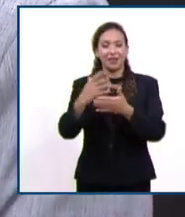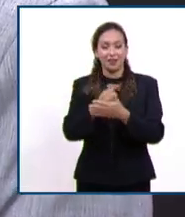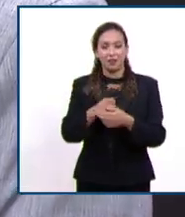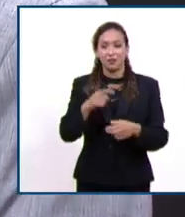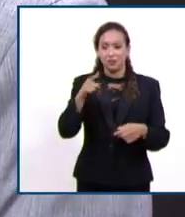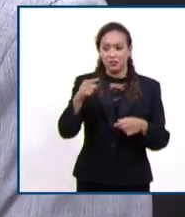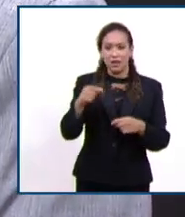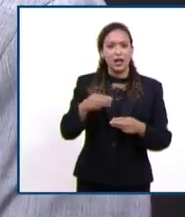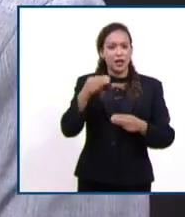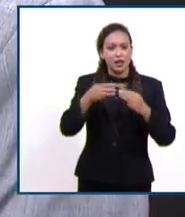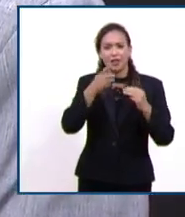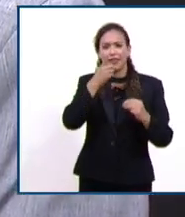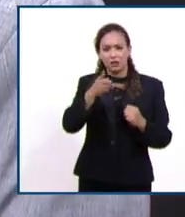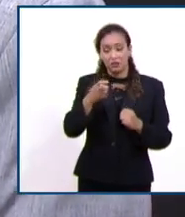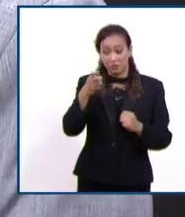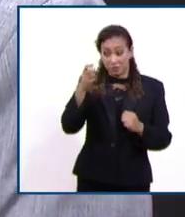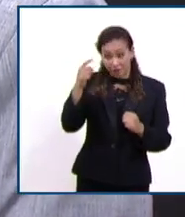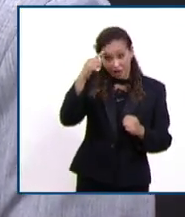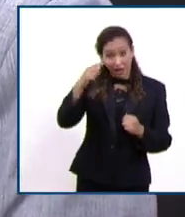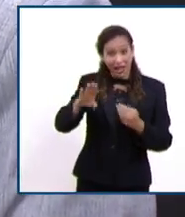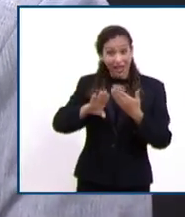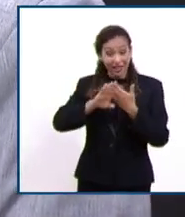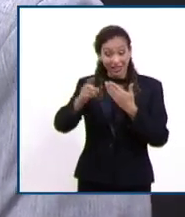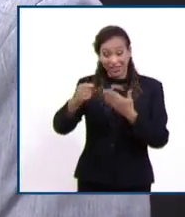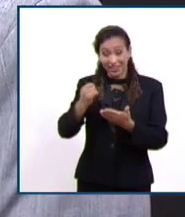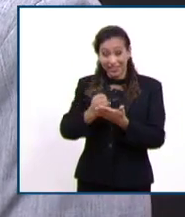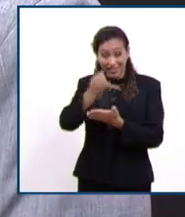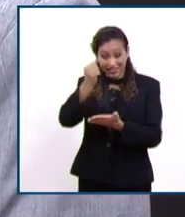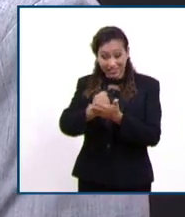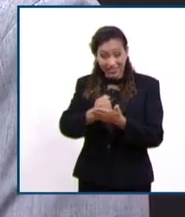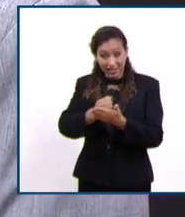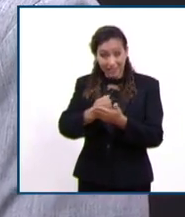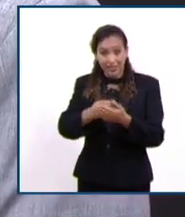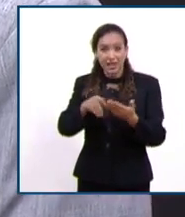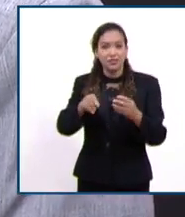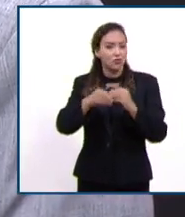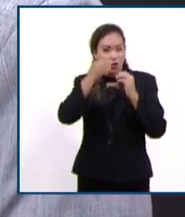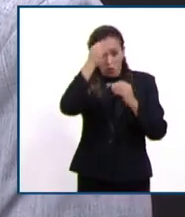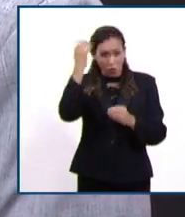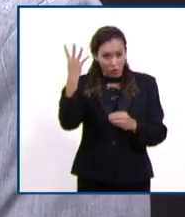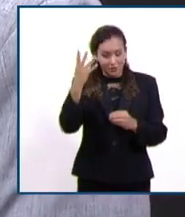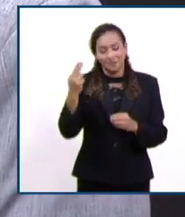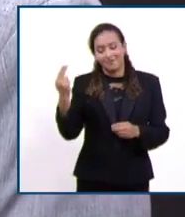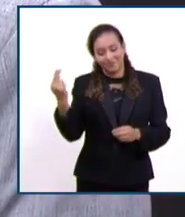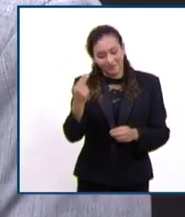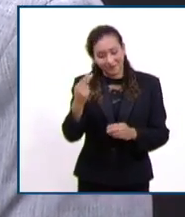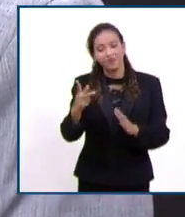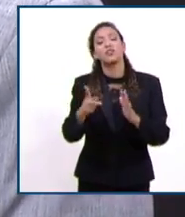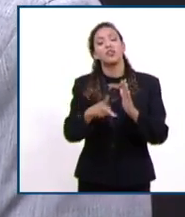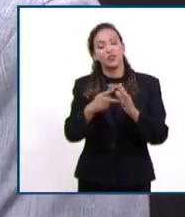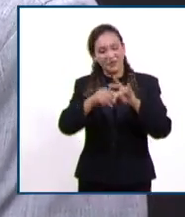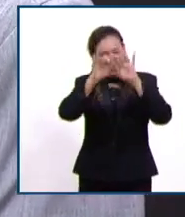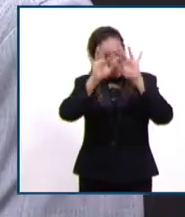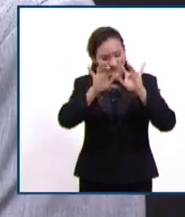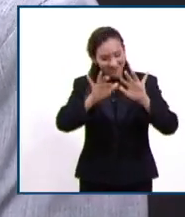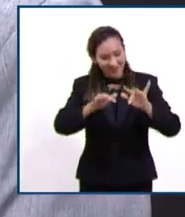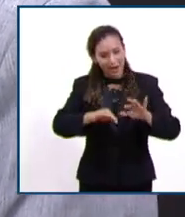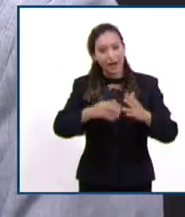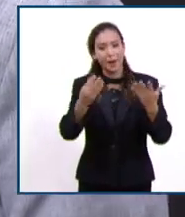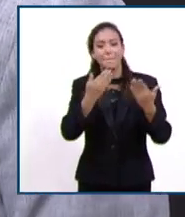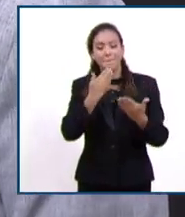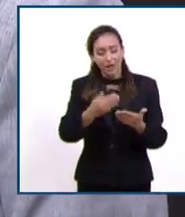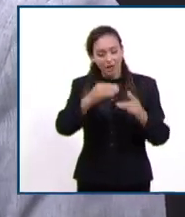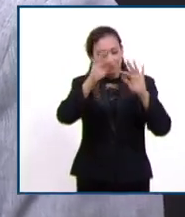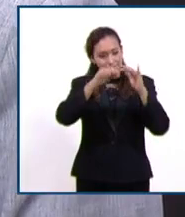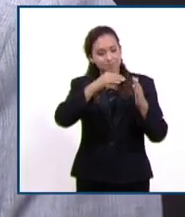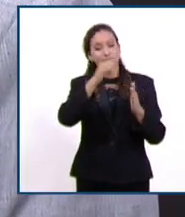magistrada señaló que para evitar que este tipo de sentencias queden en letra muerta, es necesario crear dicho registro que serviría para